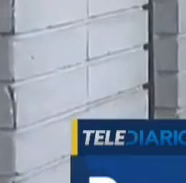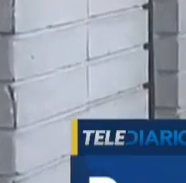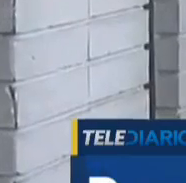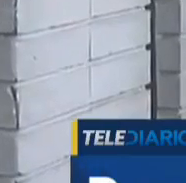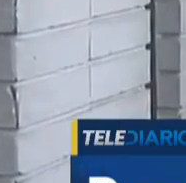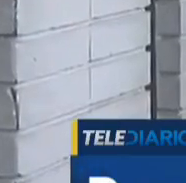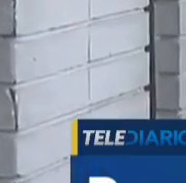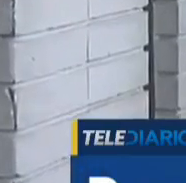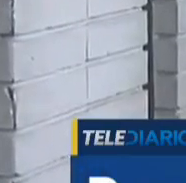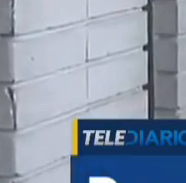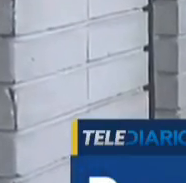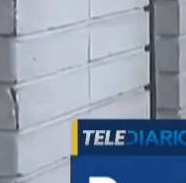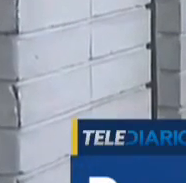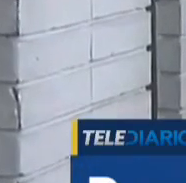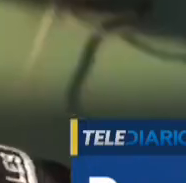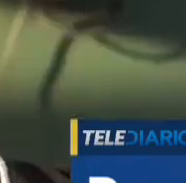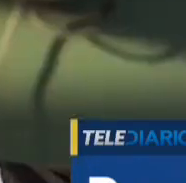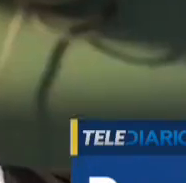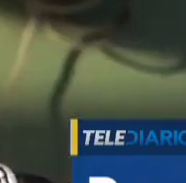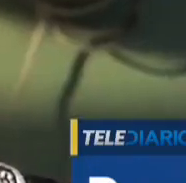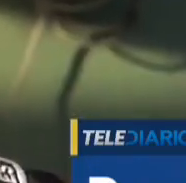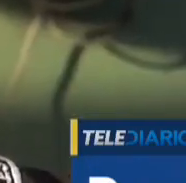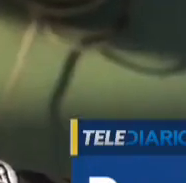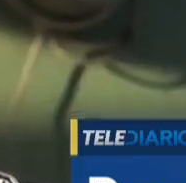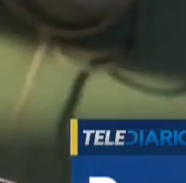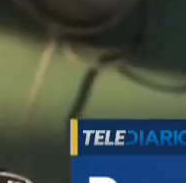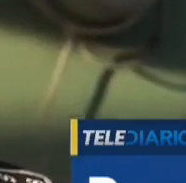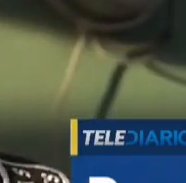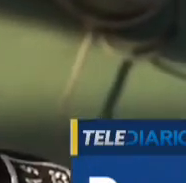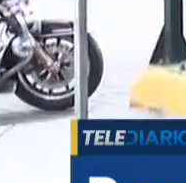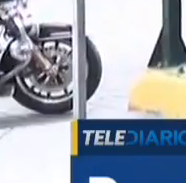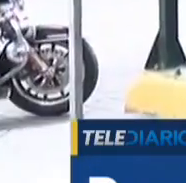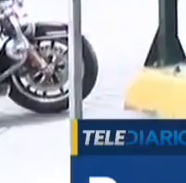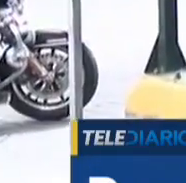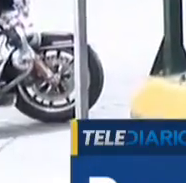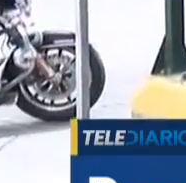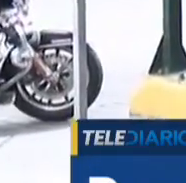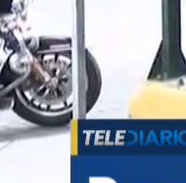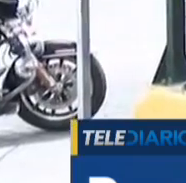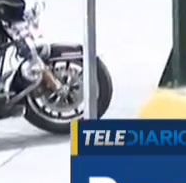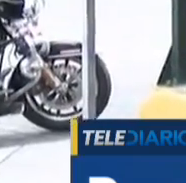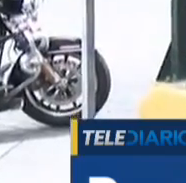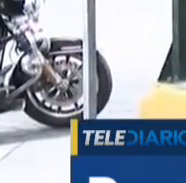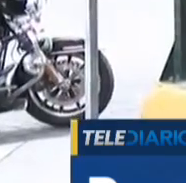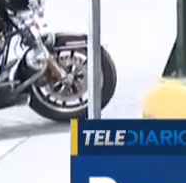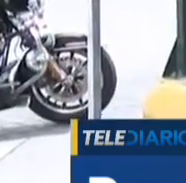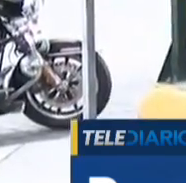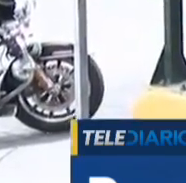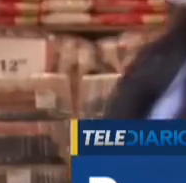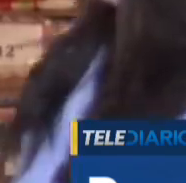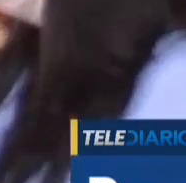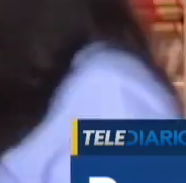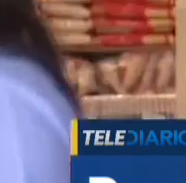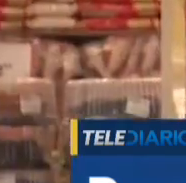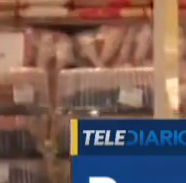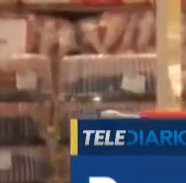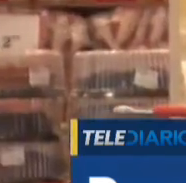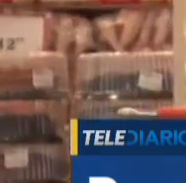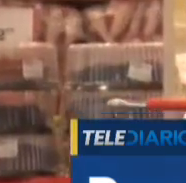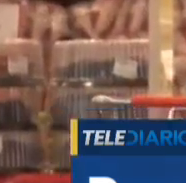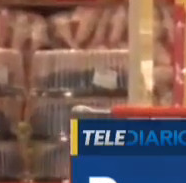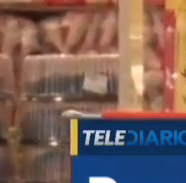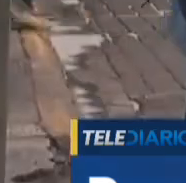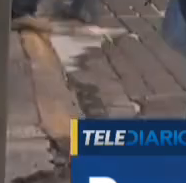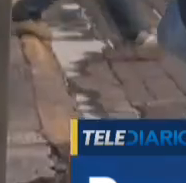que el aumento respecto al 2020 pues es significativo, pero insuficiente, ya que la atención a los pacientes de COVID requiere en